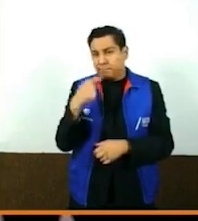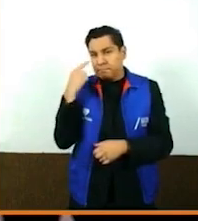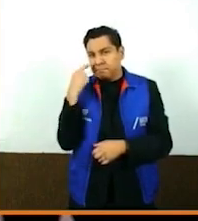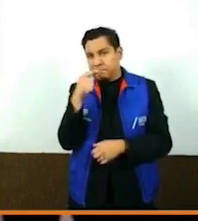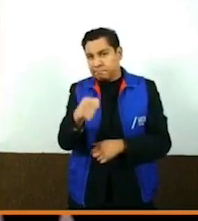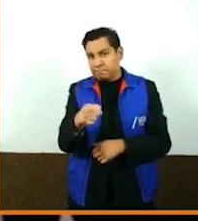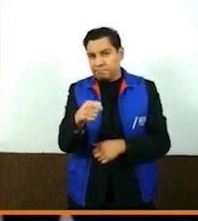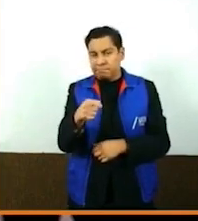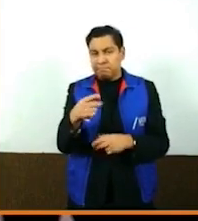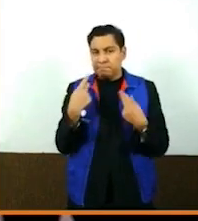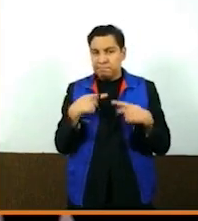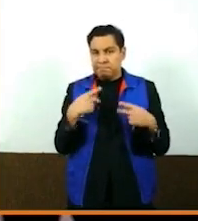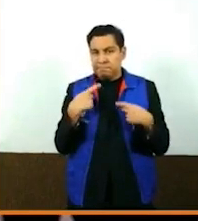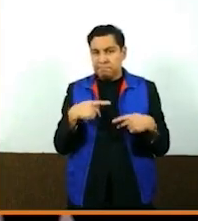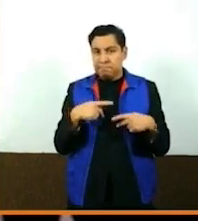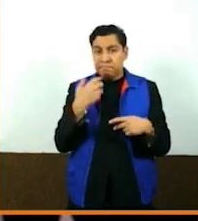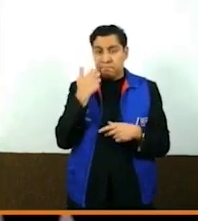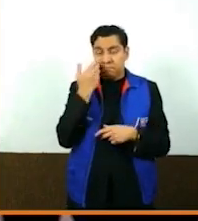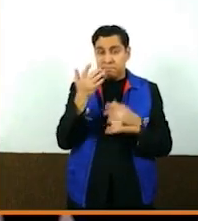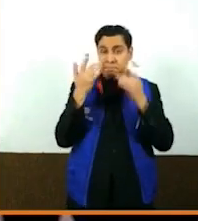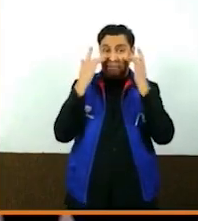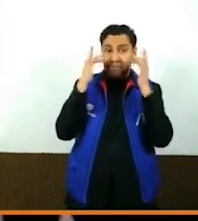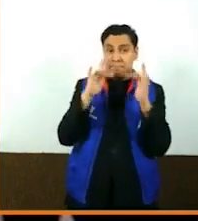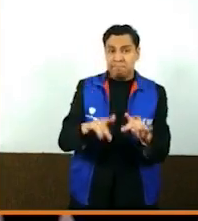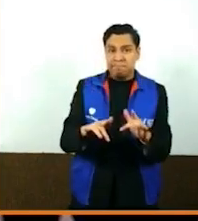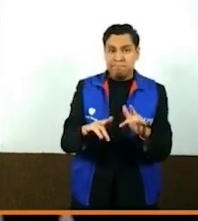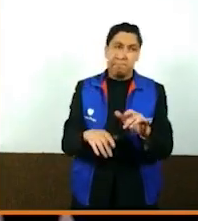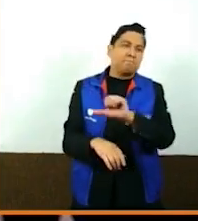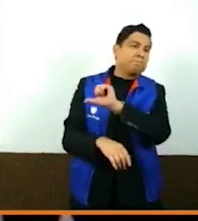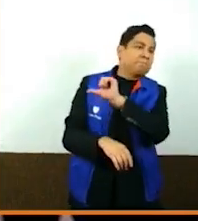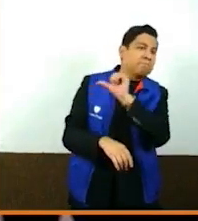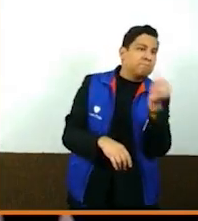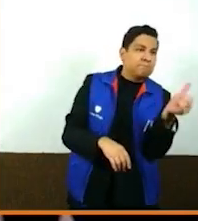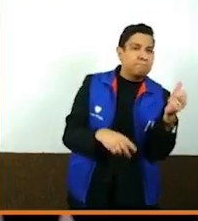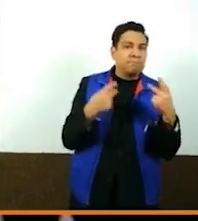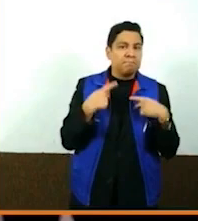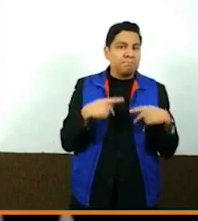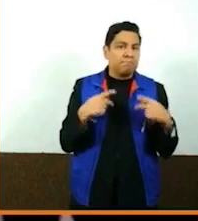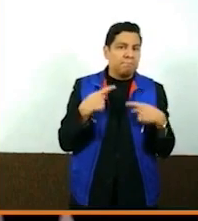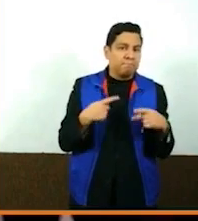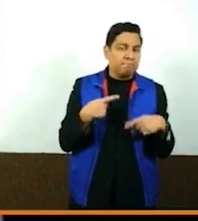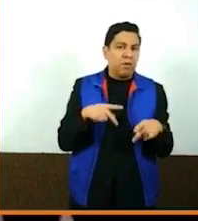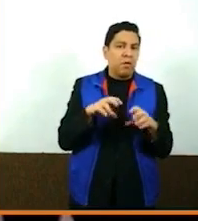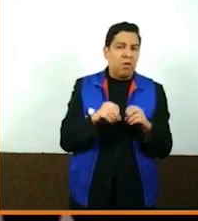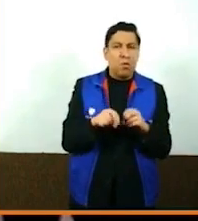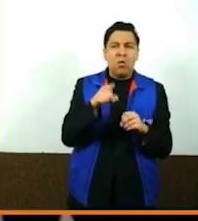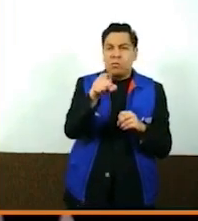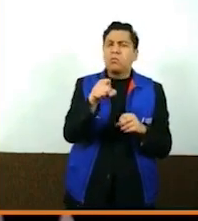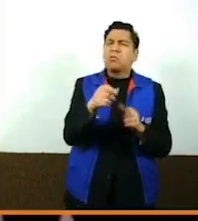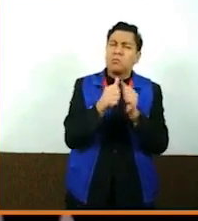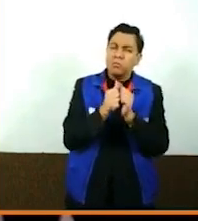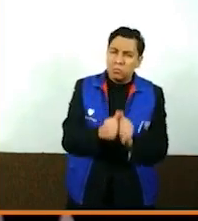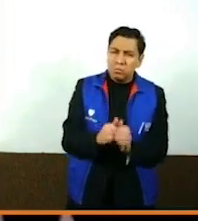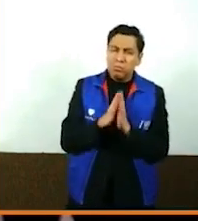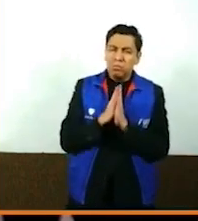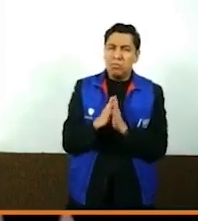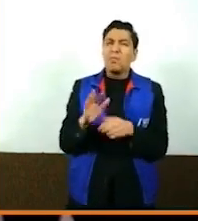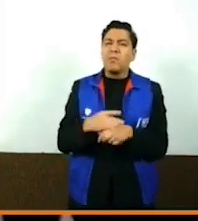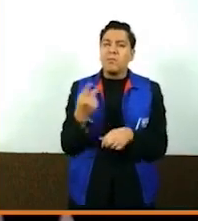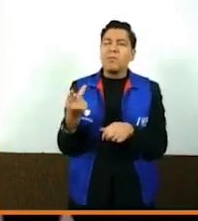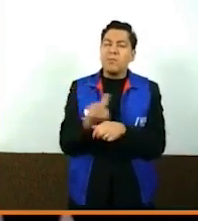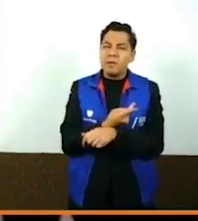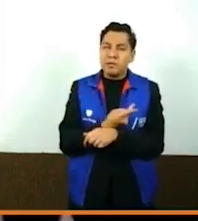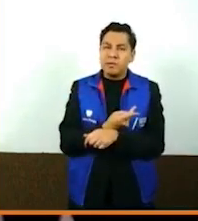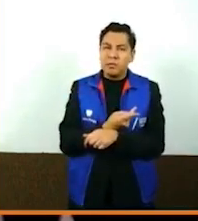y actuar a tiempo precisamente para buscar la retención de nuestro mejor talento. De esta manera, pues está abonando a